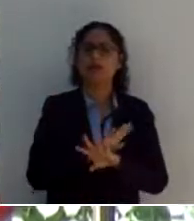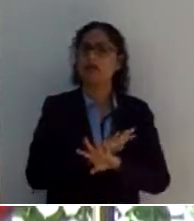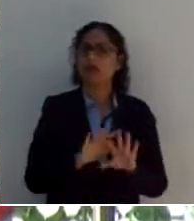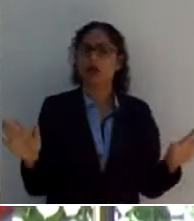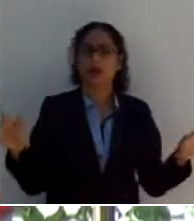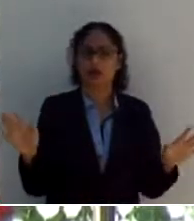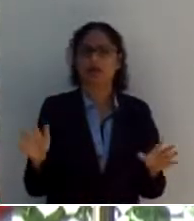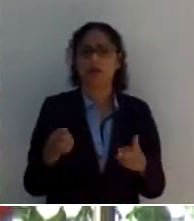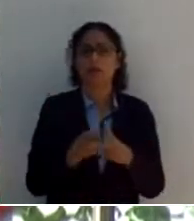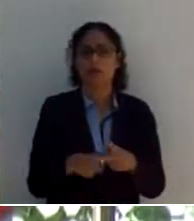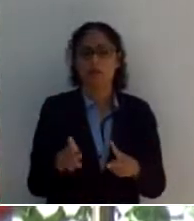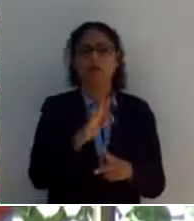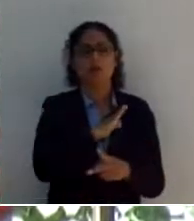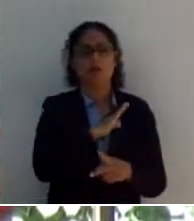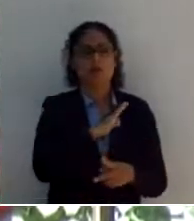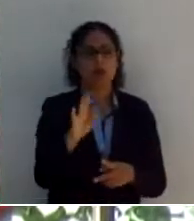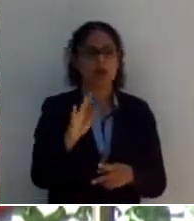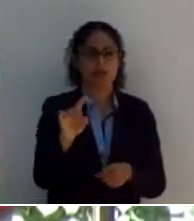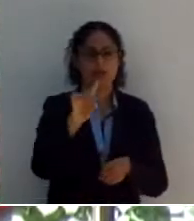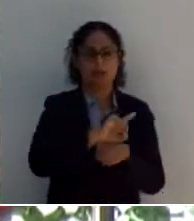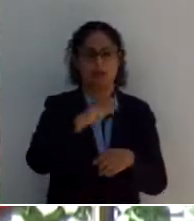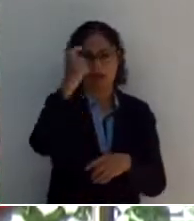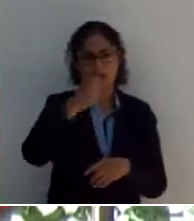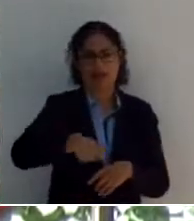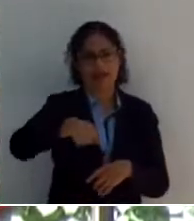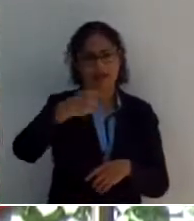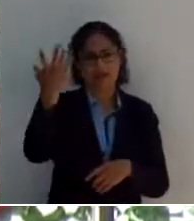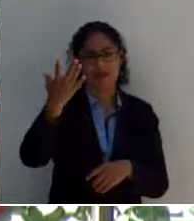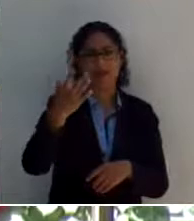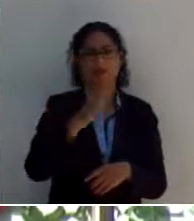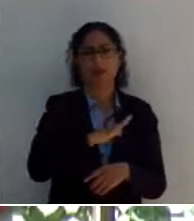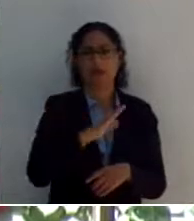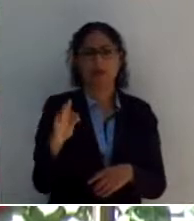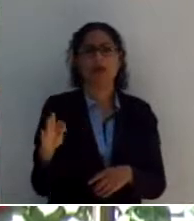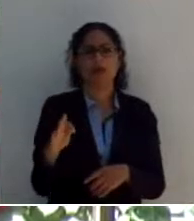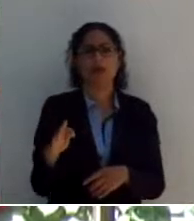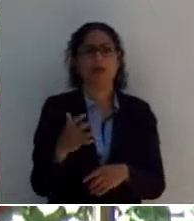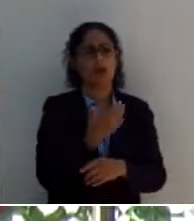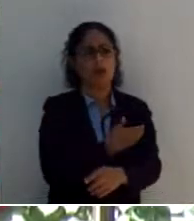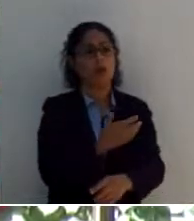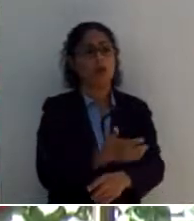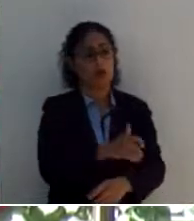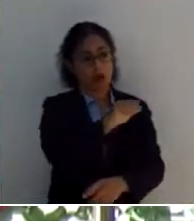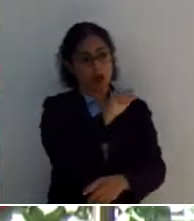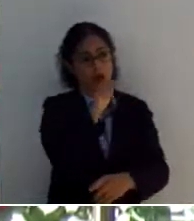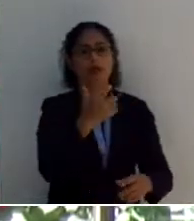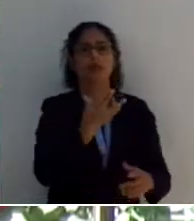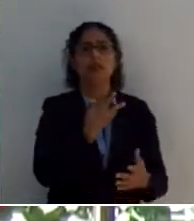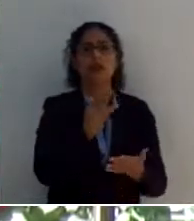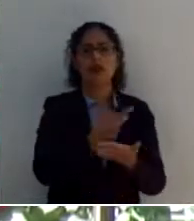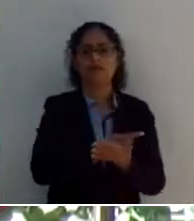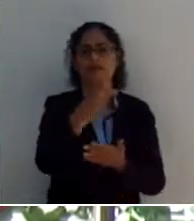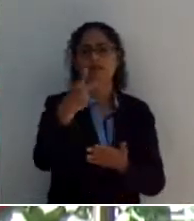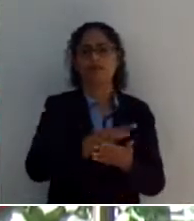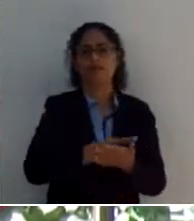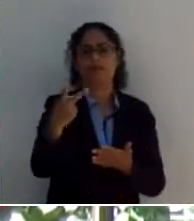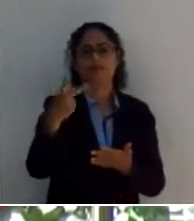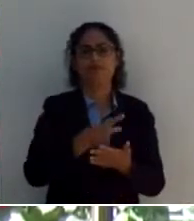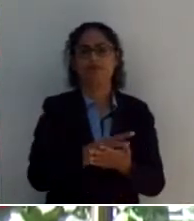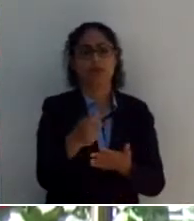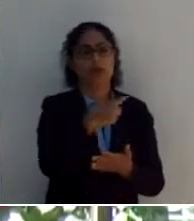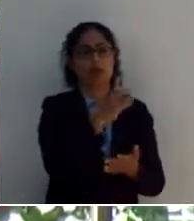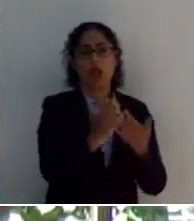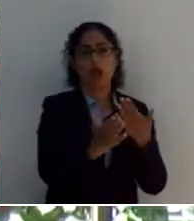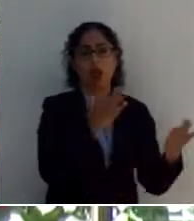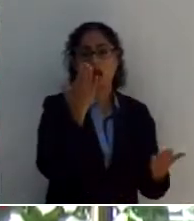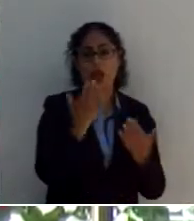esta ceremonia de graduación, porque ahí vamos a tener otras compañeras y compañeros, la mayoría ya habían estudiado otra